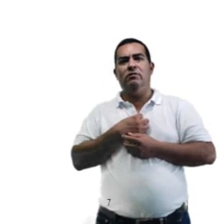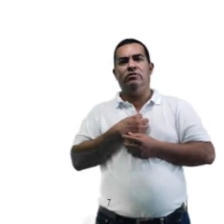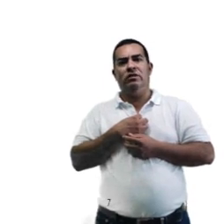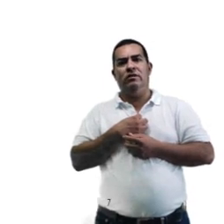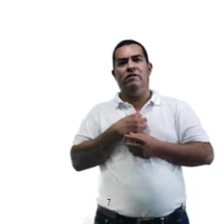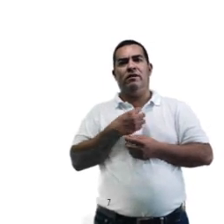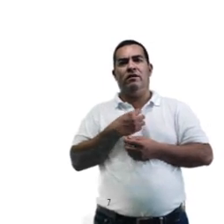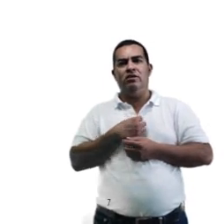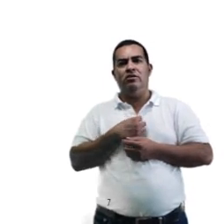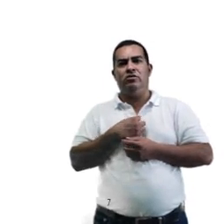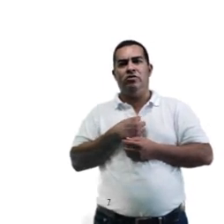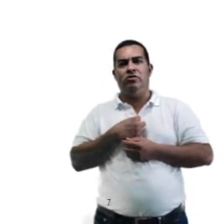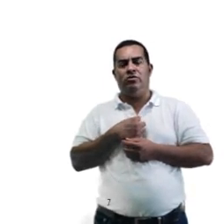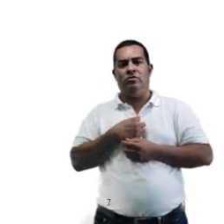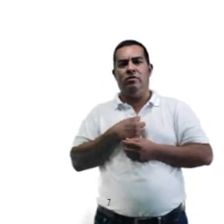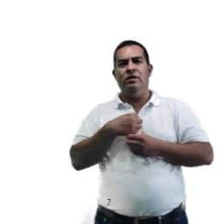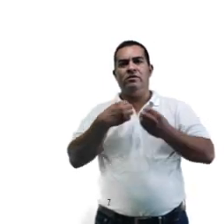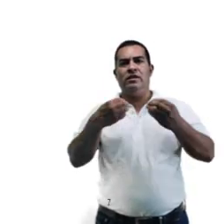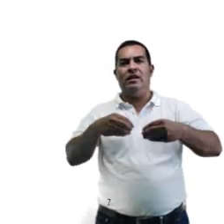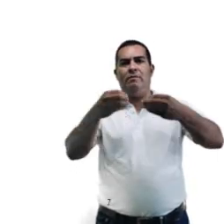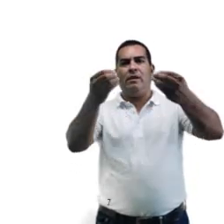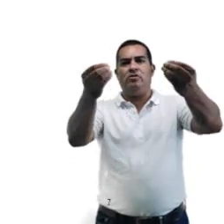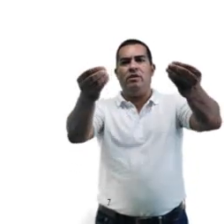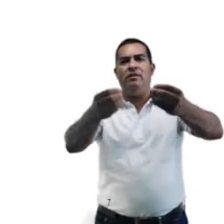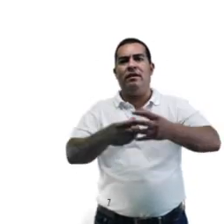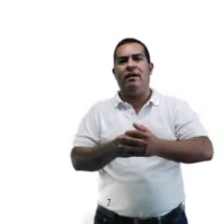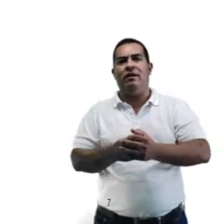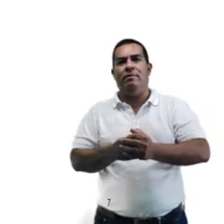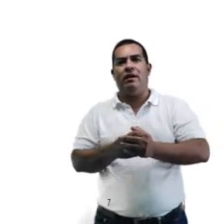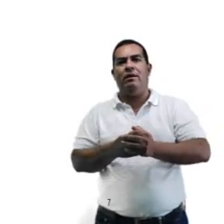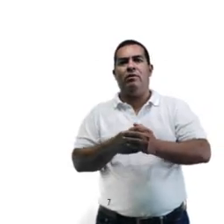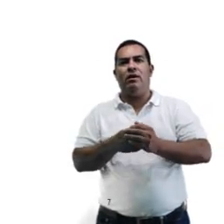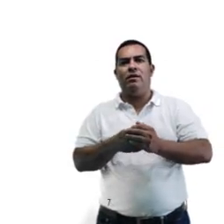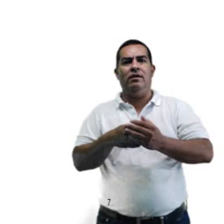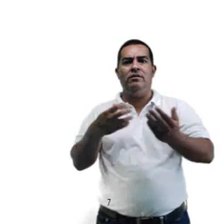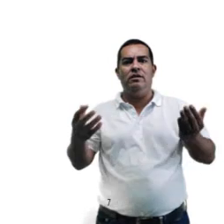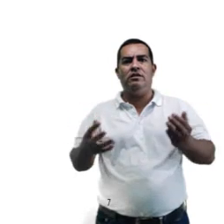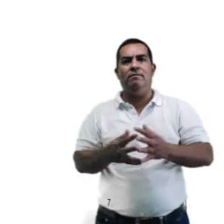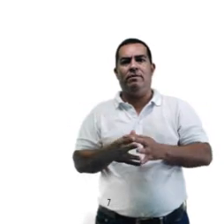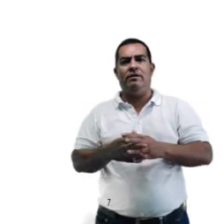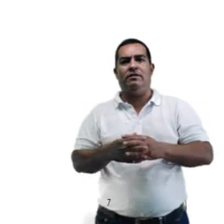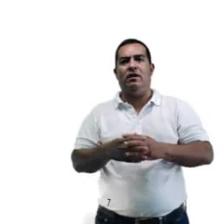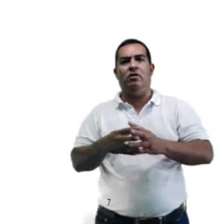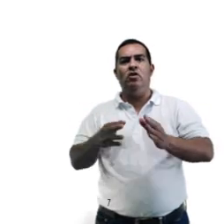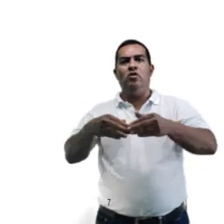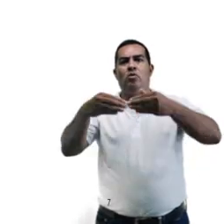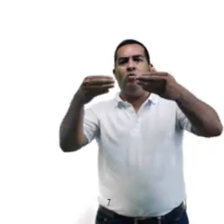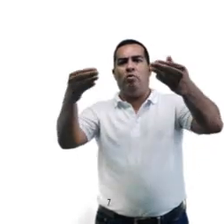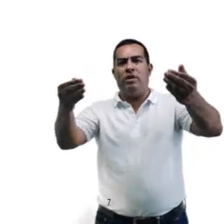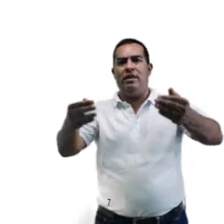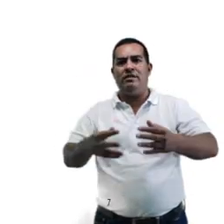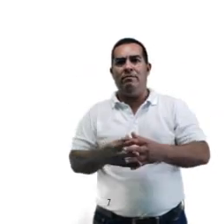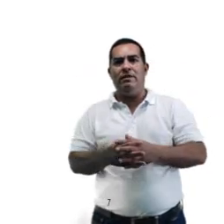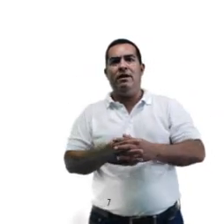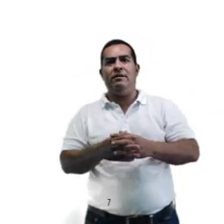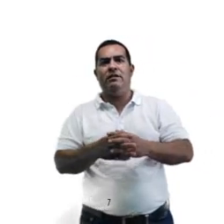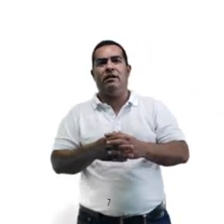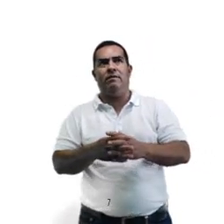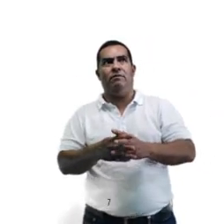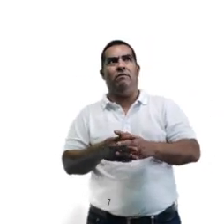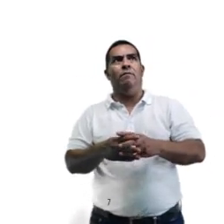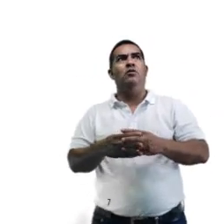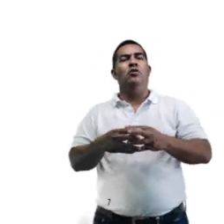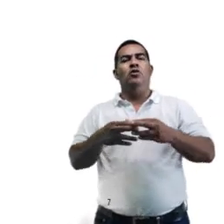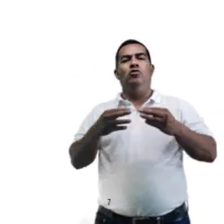Conocerse a sí mismo significa ¿quién soy yo? ¿Seré la persona indicada para laborar en dicha empresa? ¿Podré desempeñar